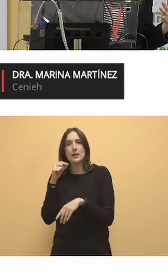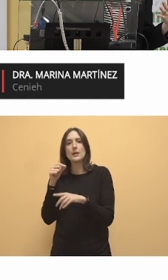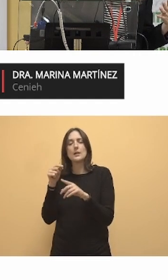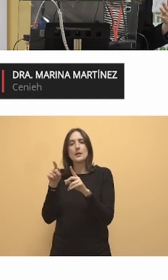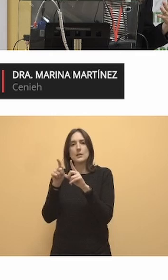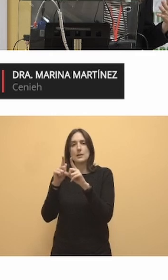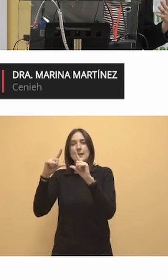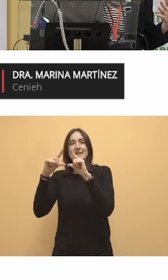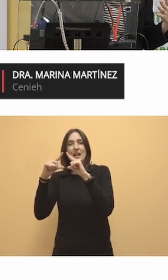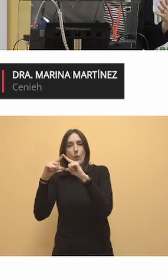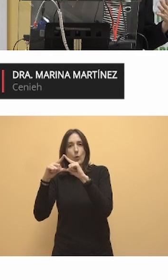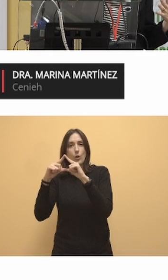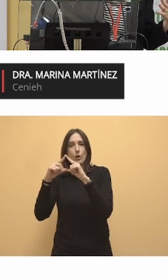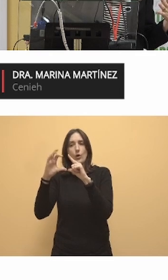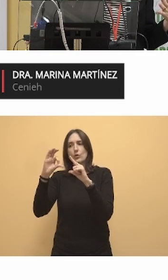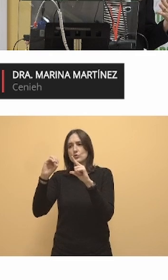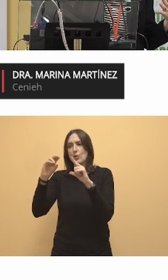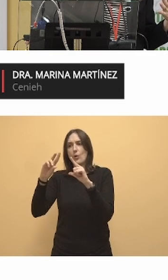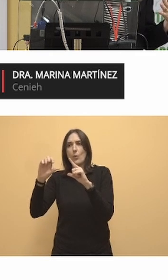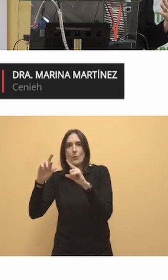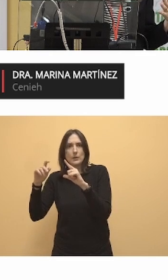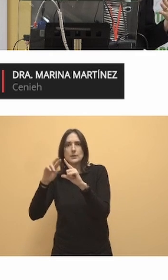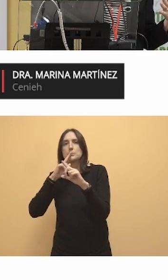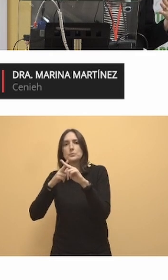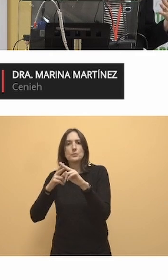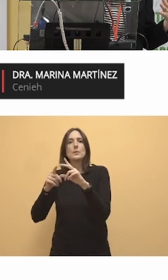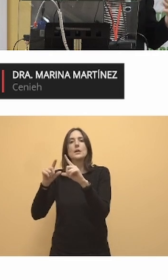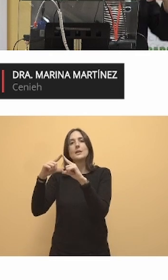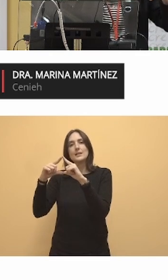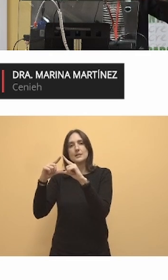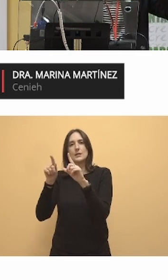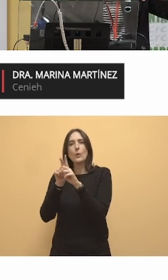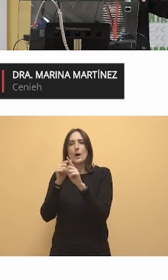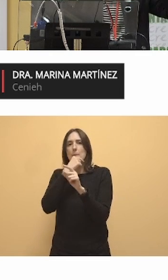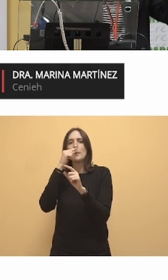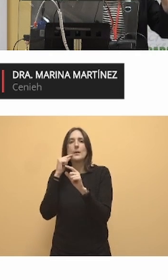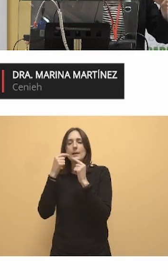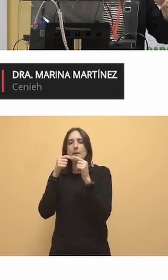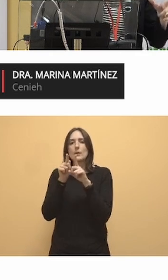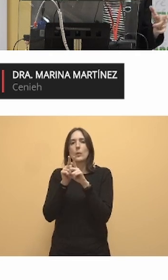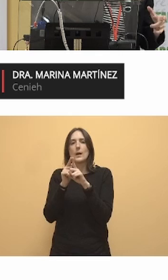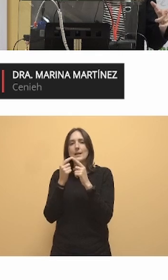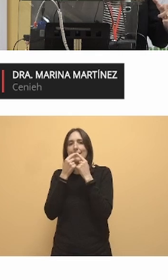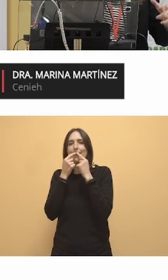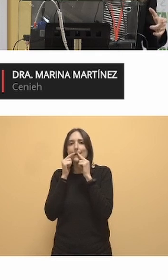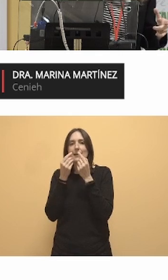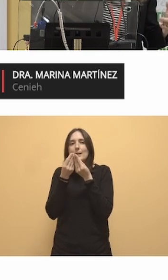triangular shovel shape, que viene condicionado por esta convexidad, esta curvatura de los